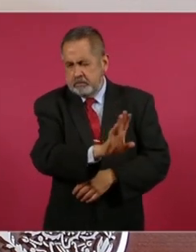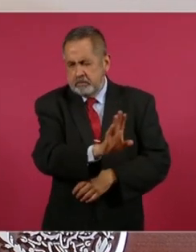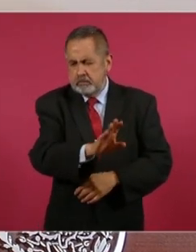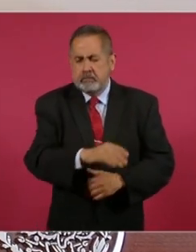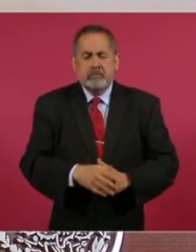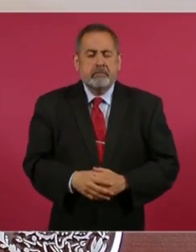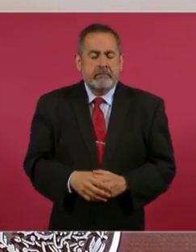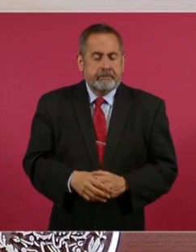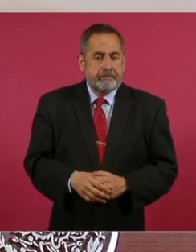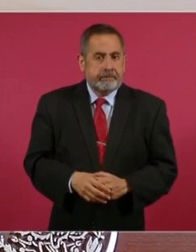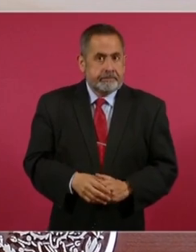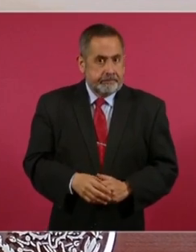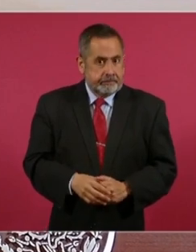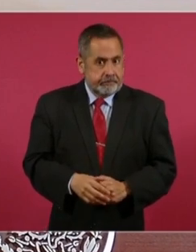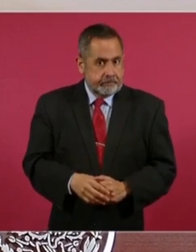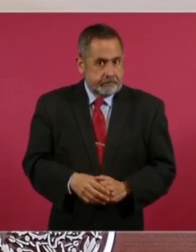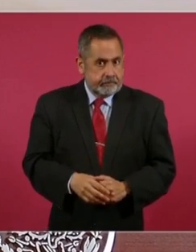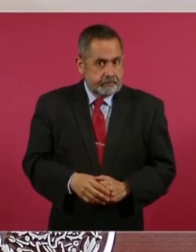Van perdiendo